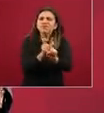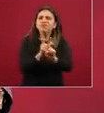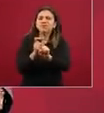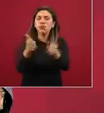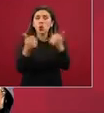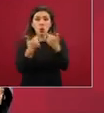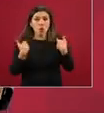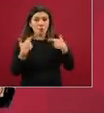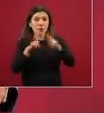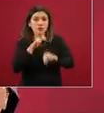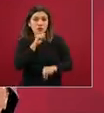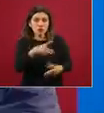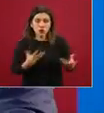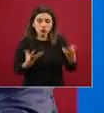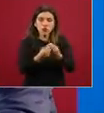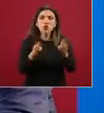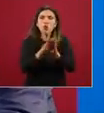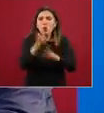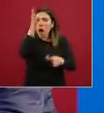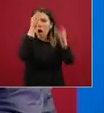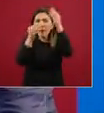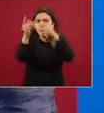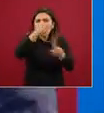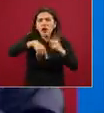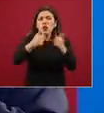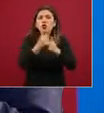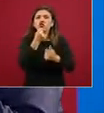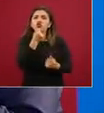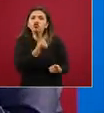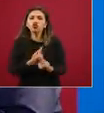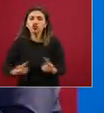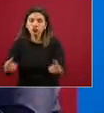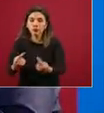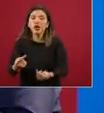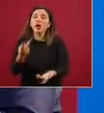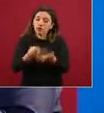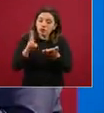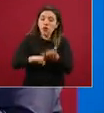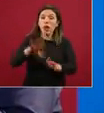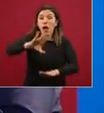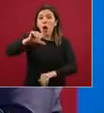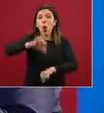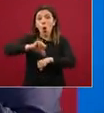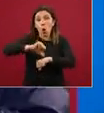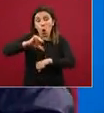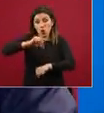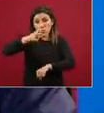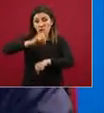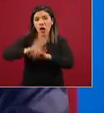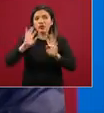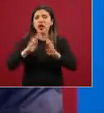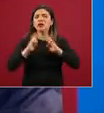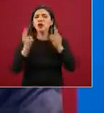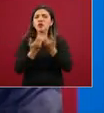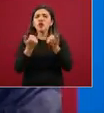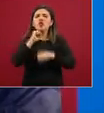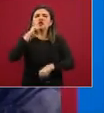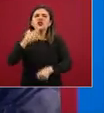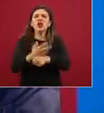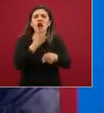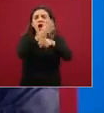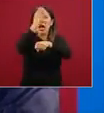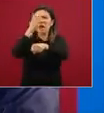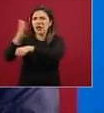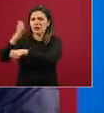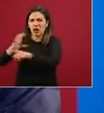con los docentes el aprendizaje que vayan teniendo los niños. Adicionalmente, el día de hoy se tuvo reunión con todos los secretarios de educación